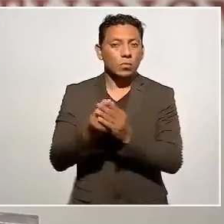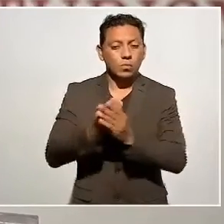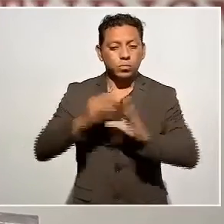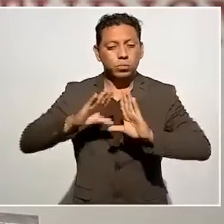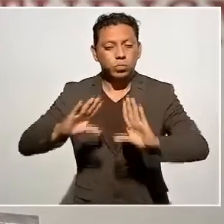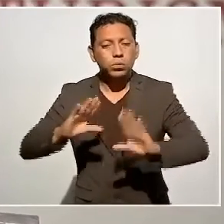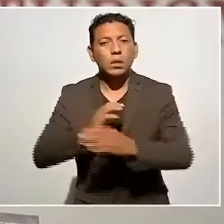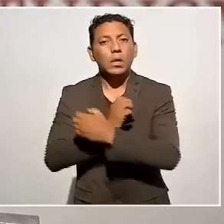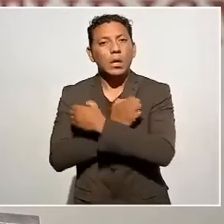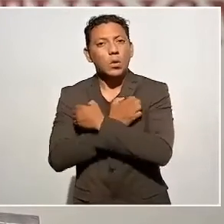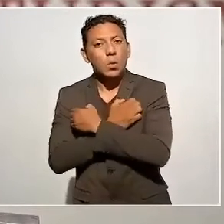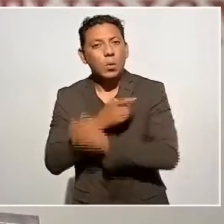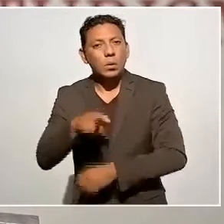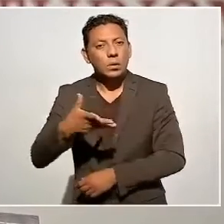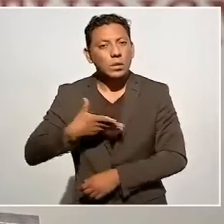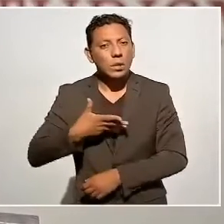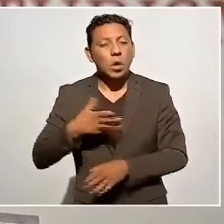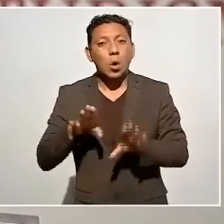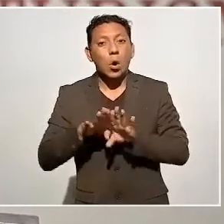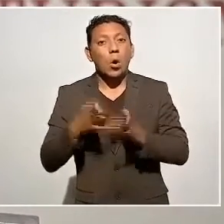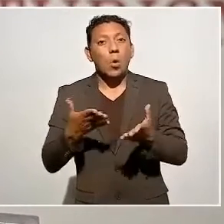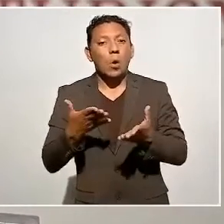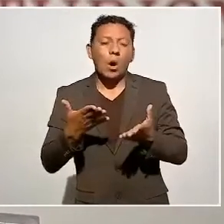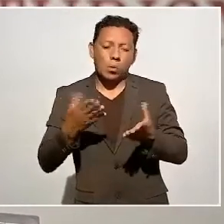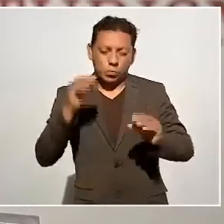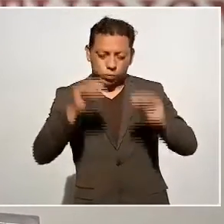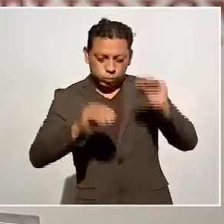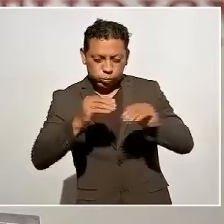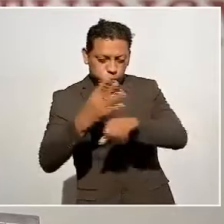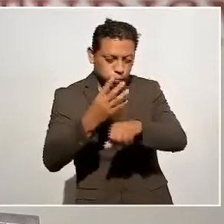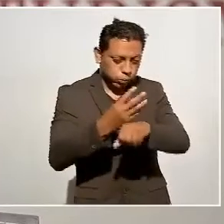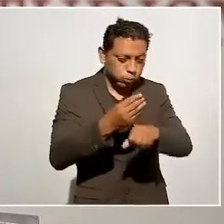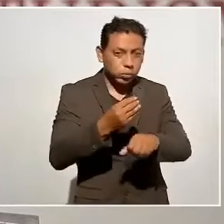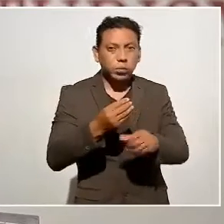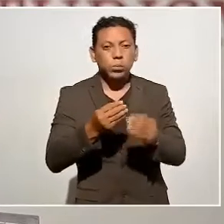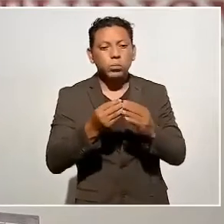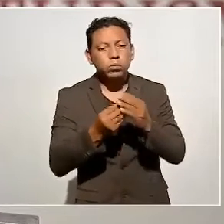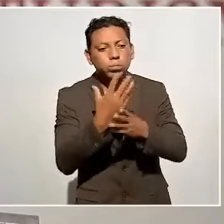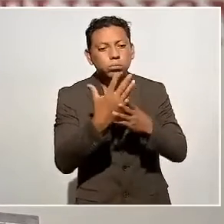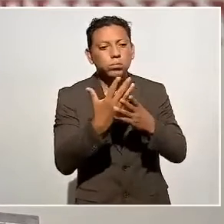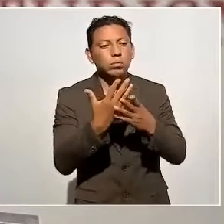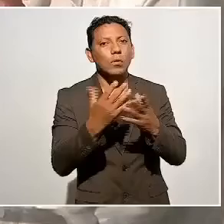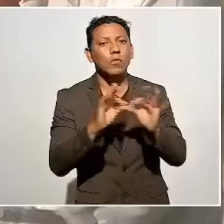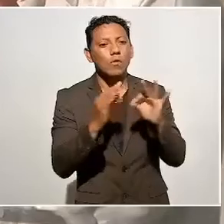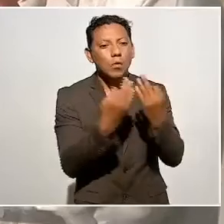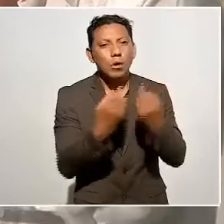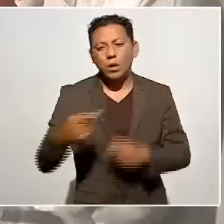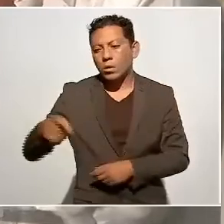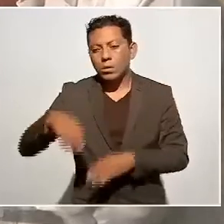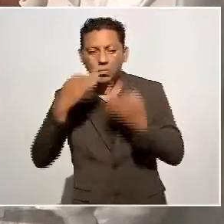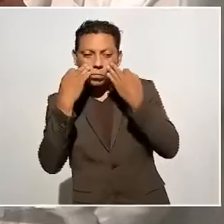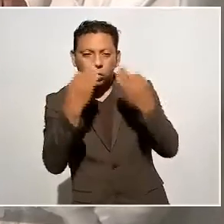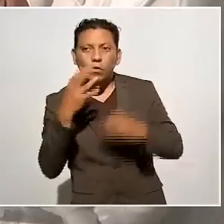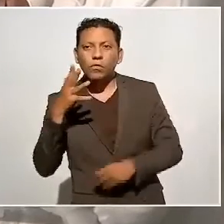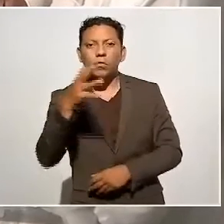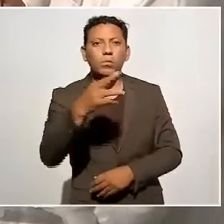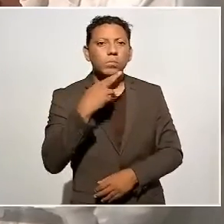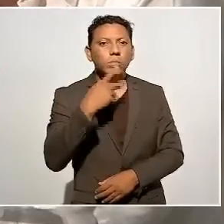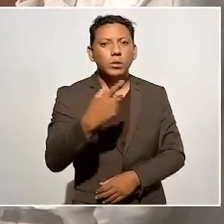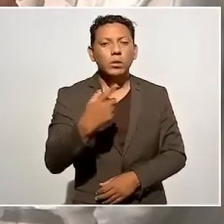la educación que una obra de esta magnitud genera, hace ver un futuro mejor para todos, pero muy especial